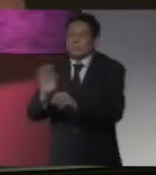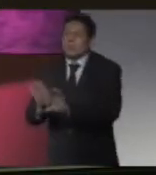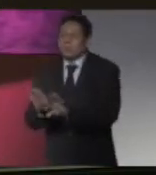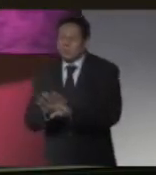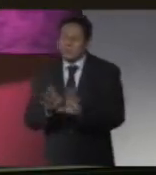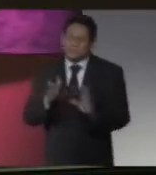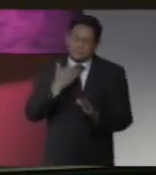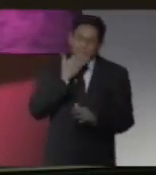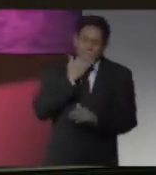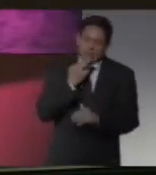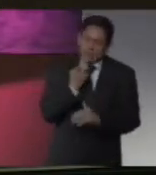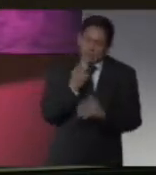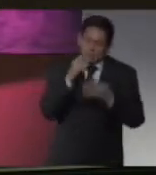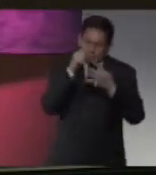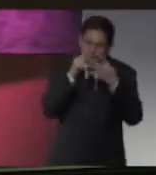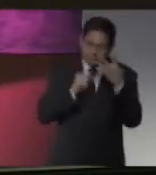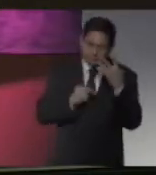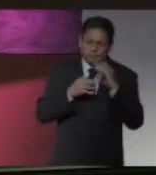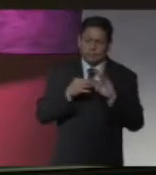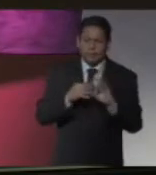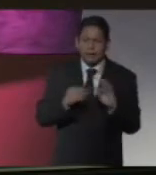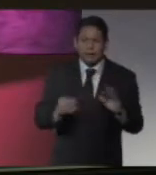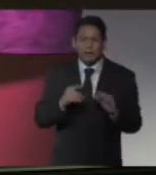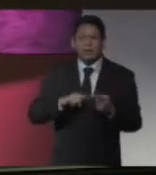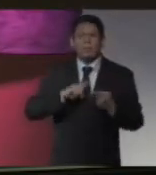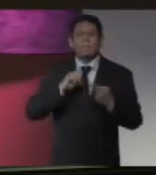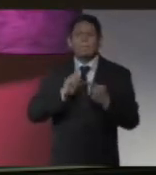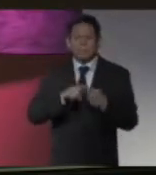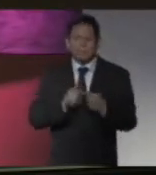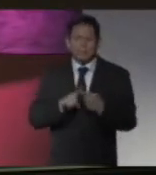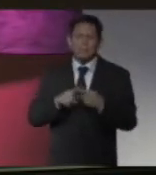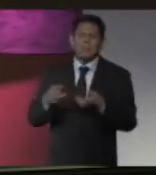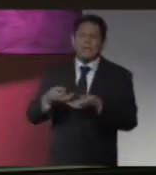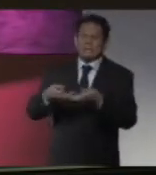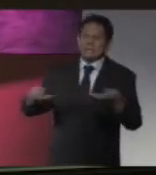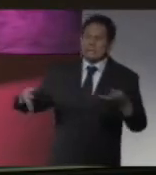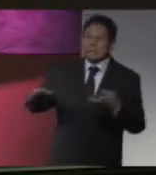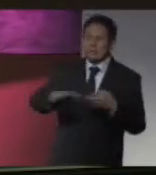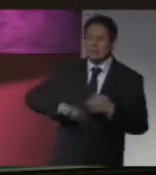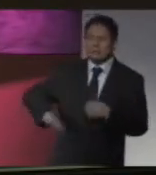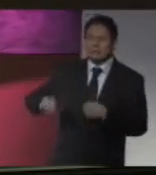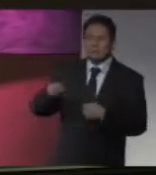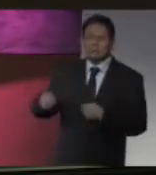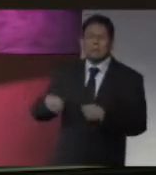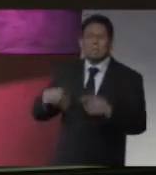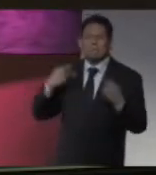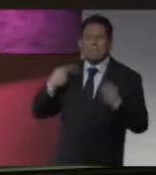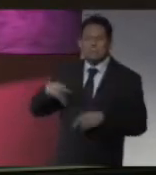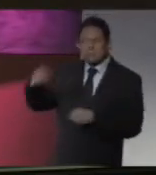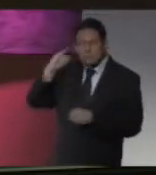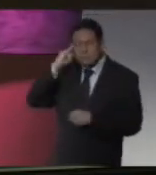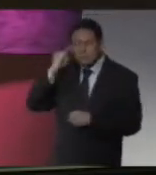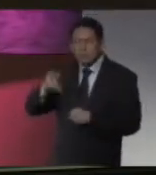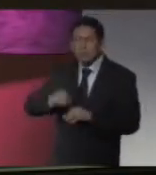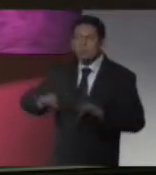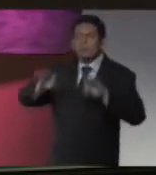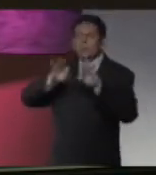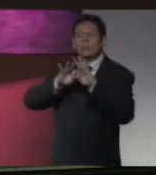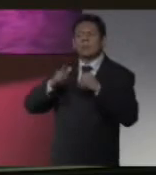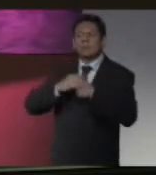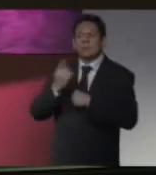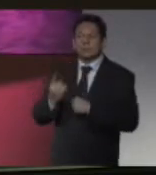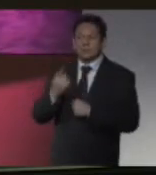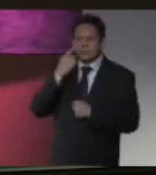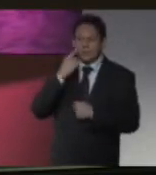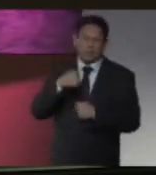idea de por qué el territorio, cuál es la importancia de la cuestión del territorio. Y pues hay que recordar que estamos en un marco